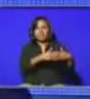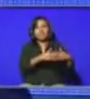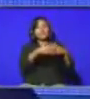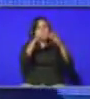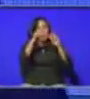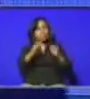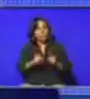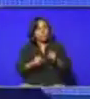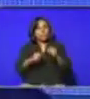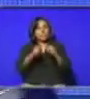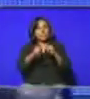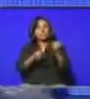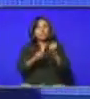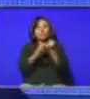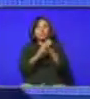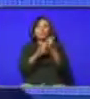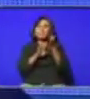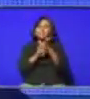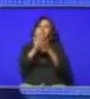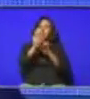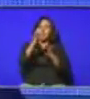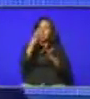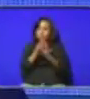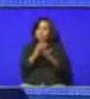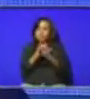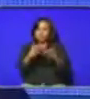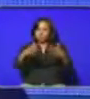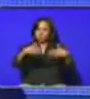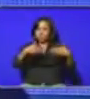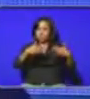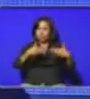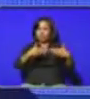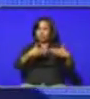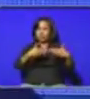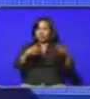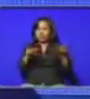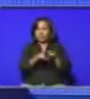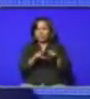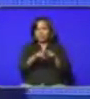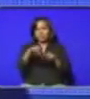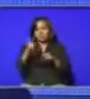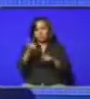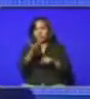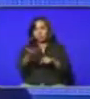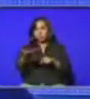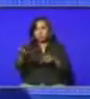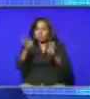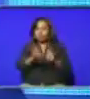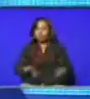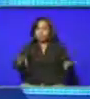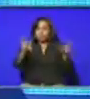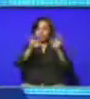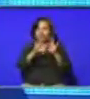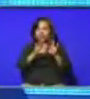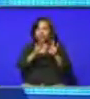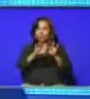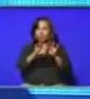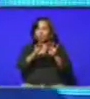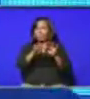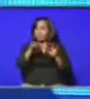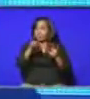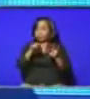de Panamá. Otra naturaleza que es importante entender del ICSE, que el ICSE no puede ser concebido como un sistema